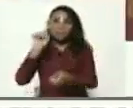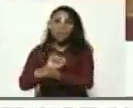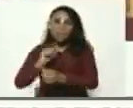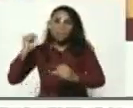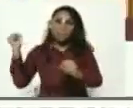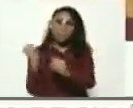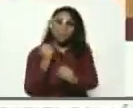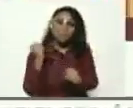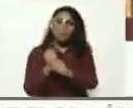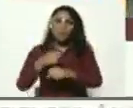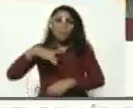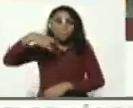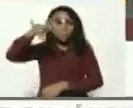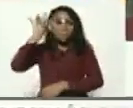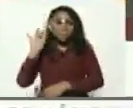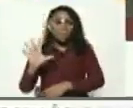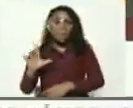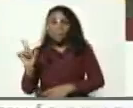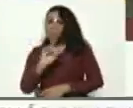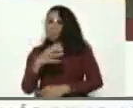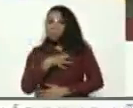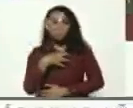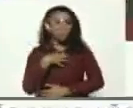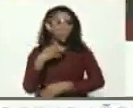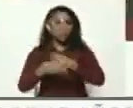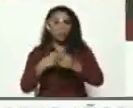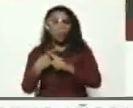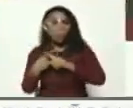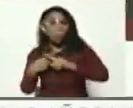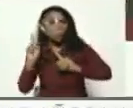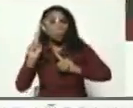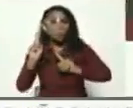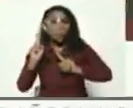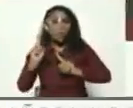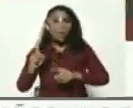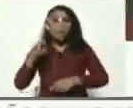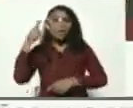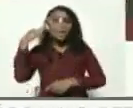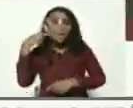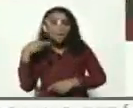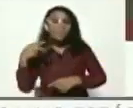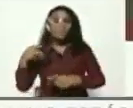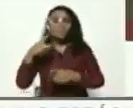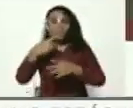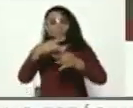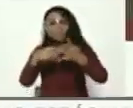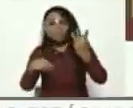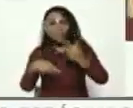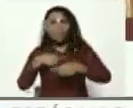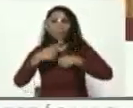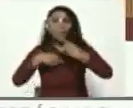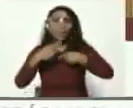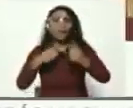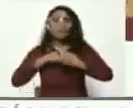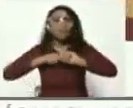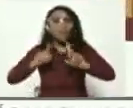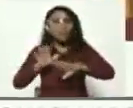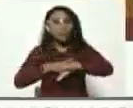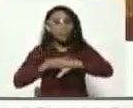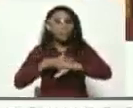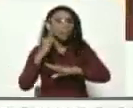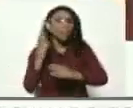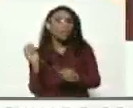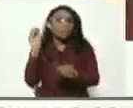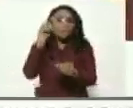labradores, pastores, que no pueden ser otros que mestizos, mulatos, zambros y negros, que están incluidos en